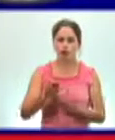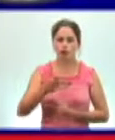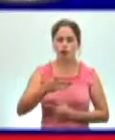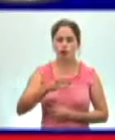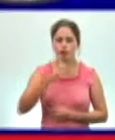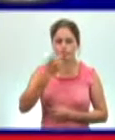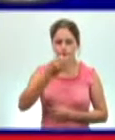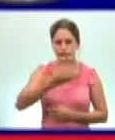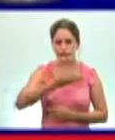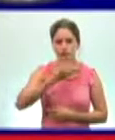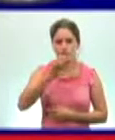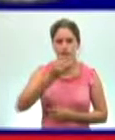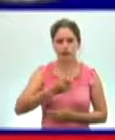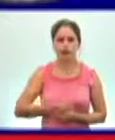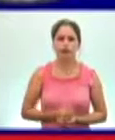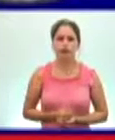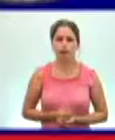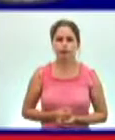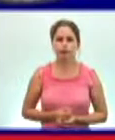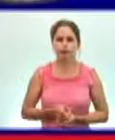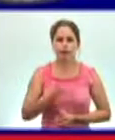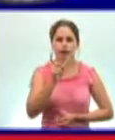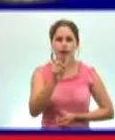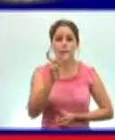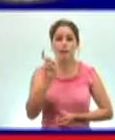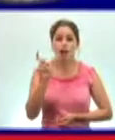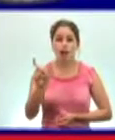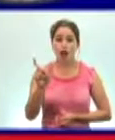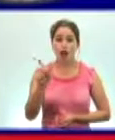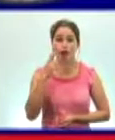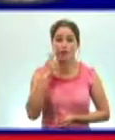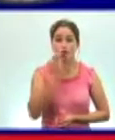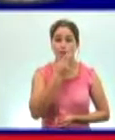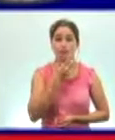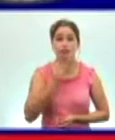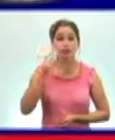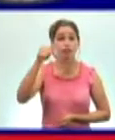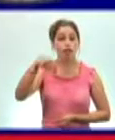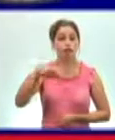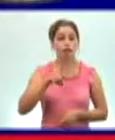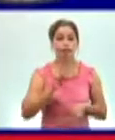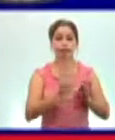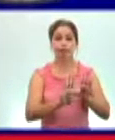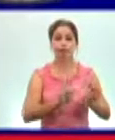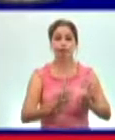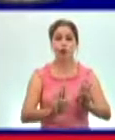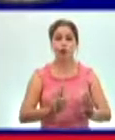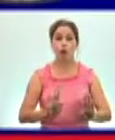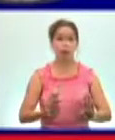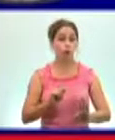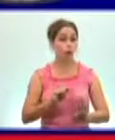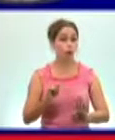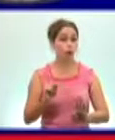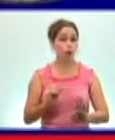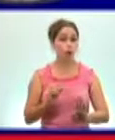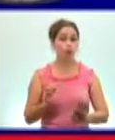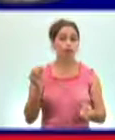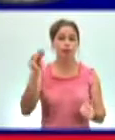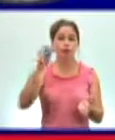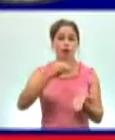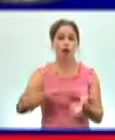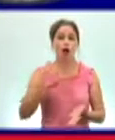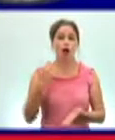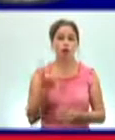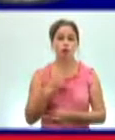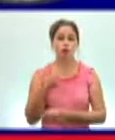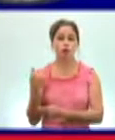Guevara. Las palabras de Martí de hoy no son de museo, están incorporadas a nuestra lucha y son nuestro